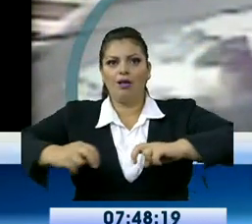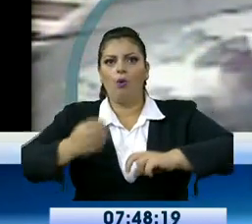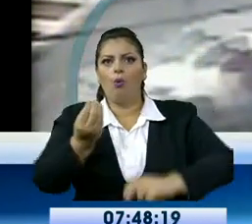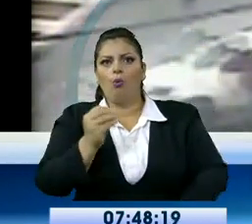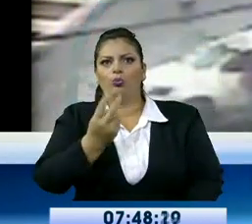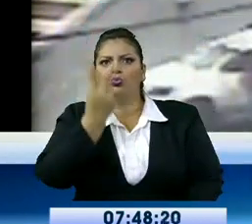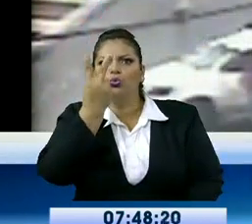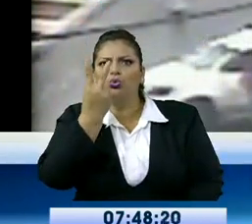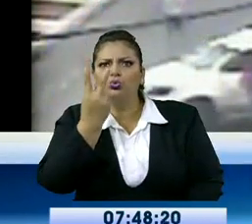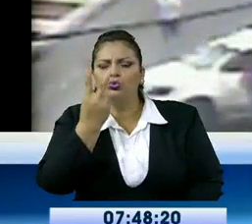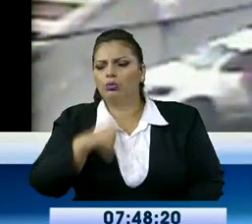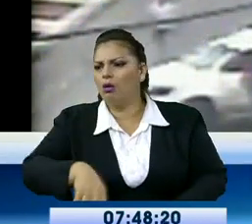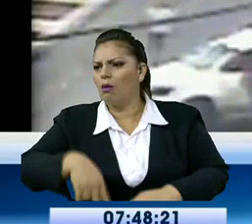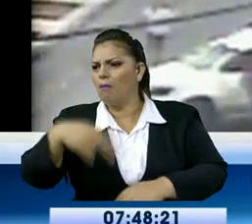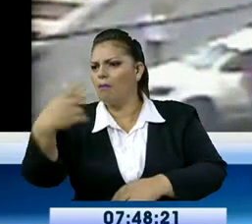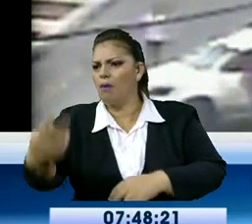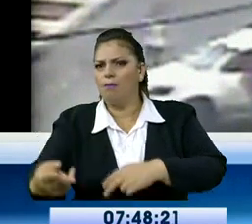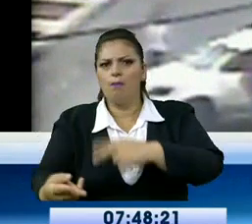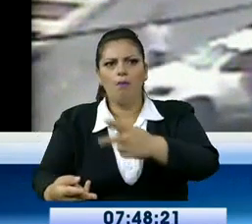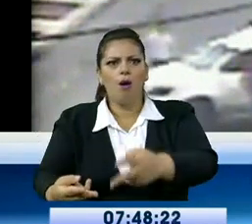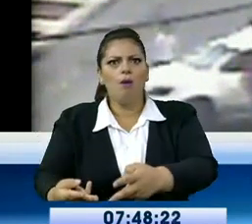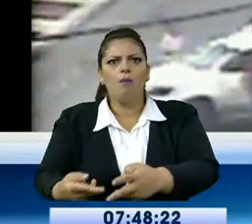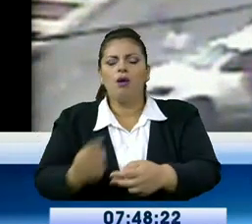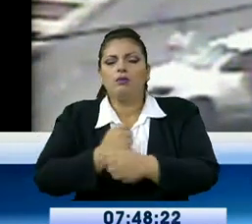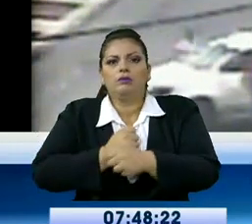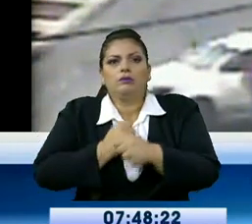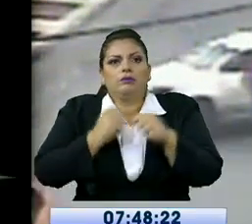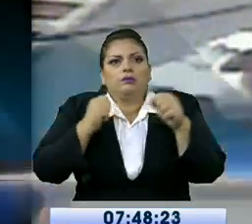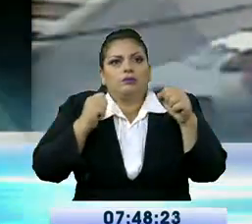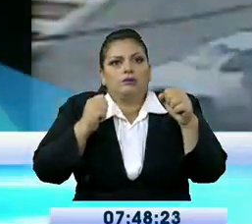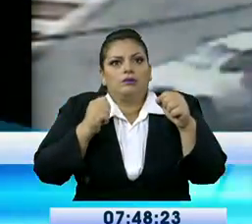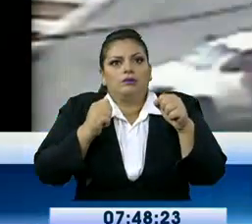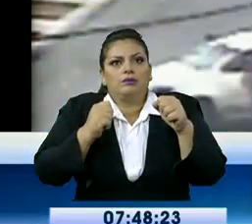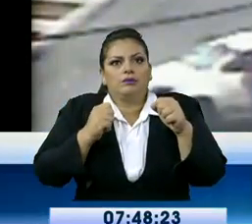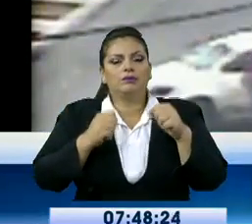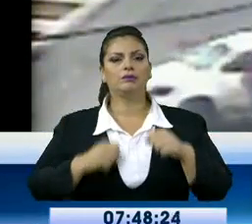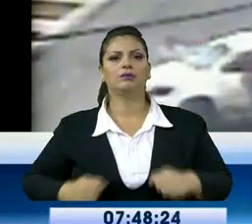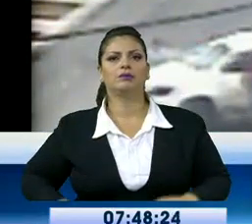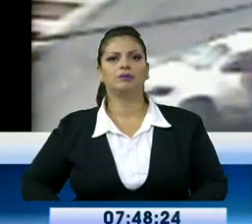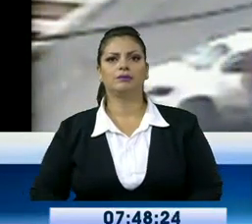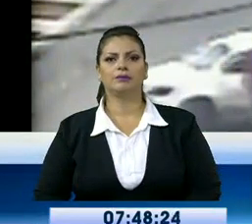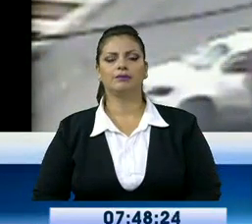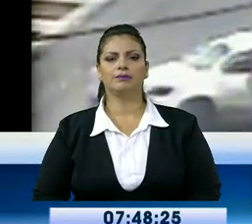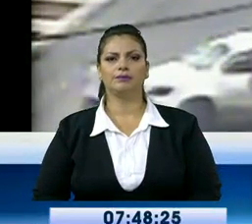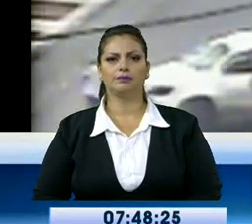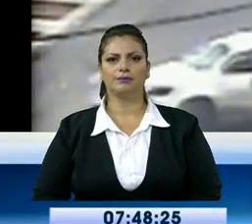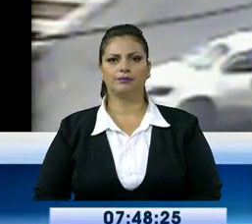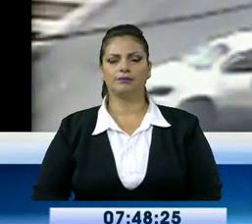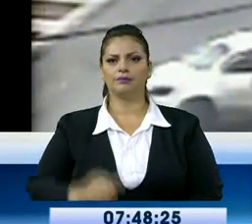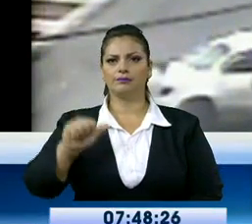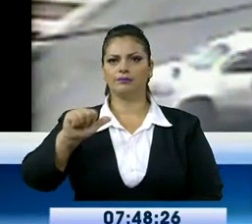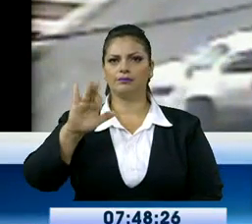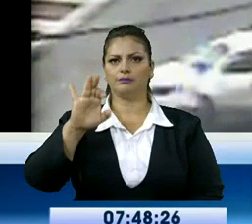Guayaquil, entidad que comunicó rápidamente a la Autoridad de Tránsito Municipal.